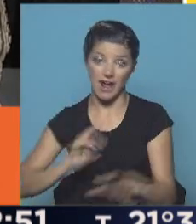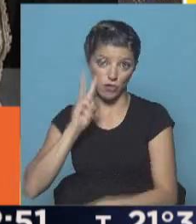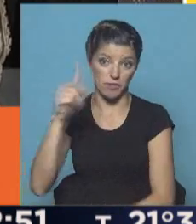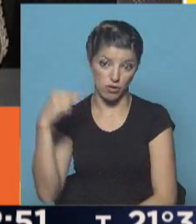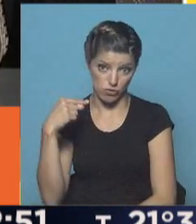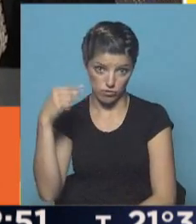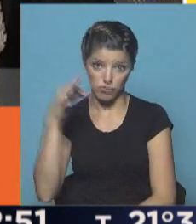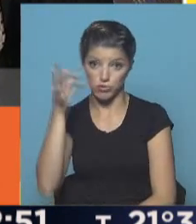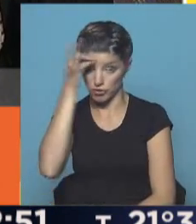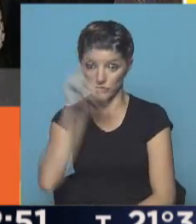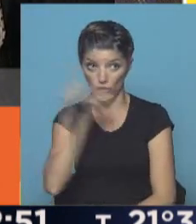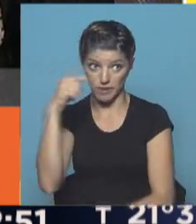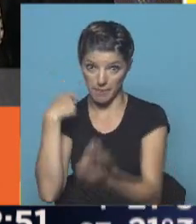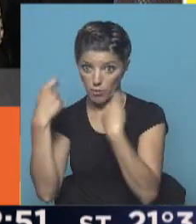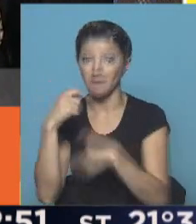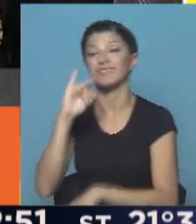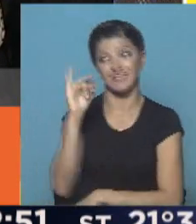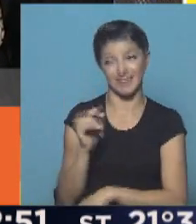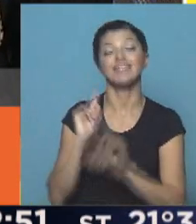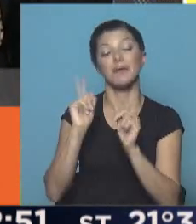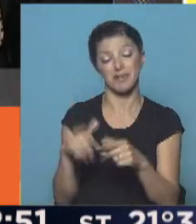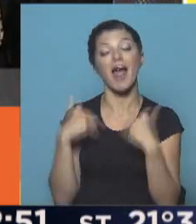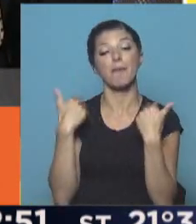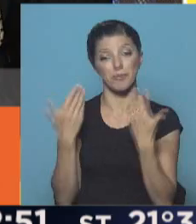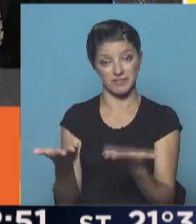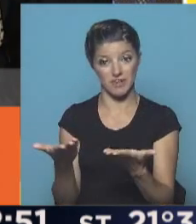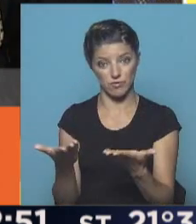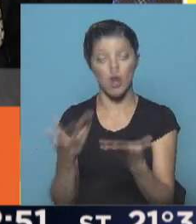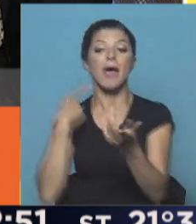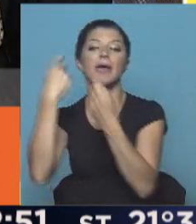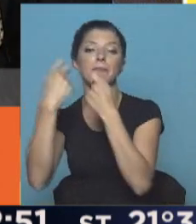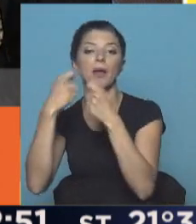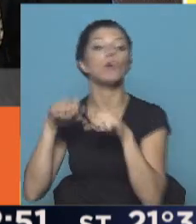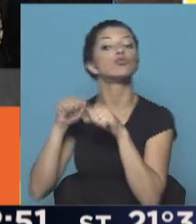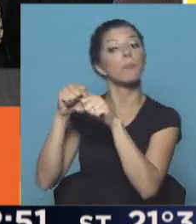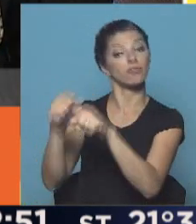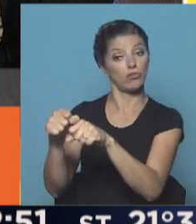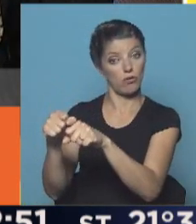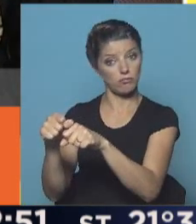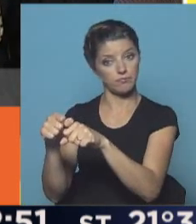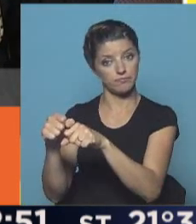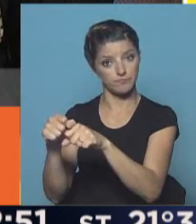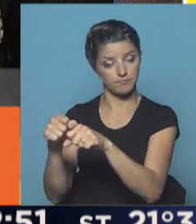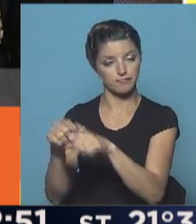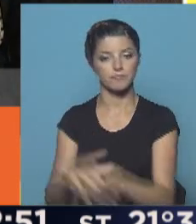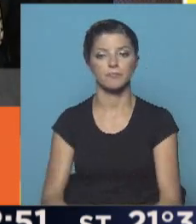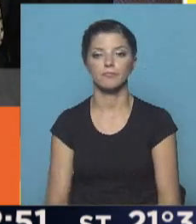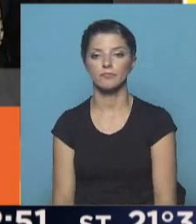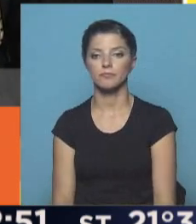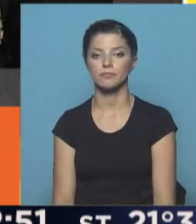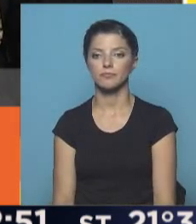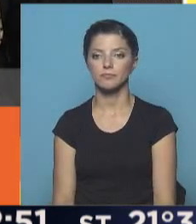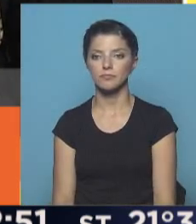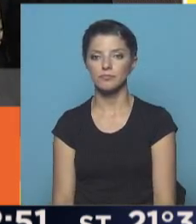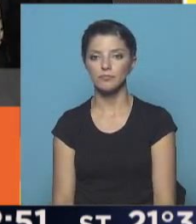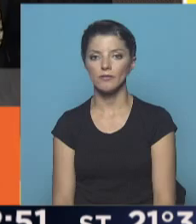contra Paraguay. Exactamente, aprovechando justamente que Paraguay estaba suspendido y por lo tanto la opinión en contra